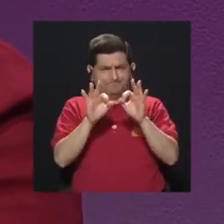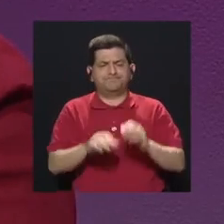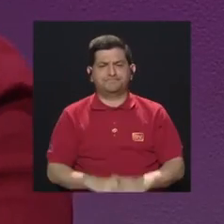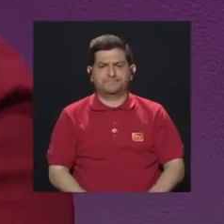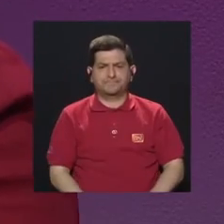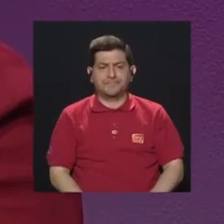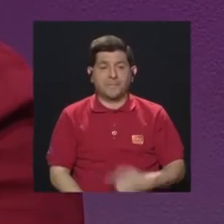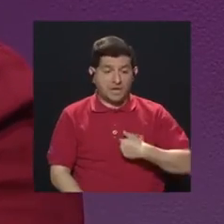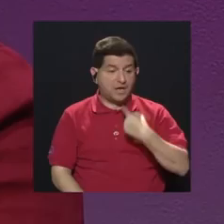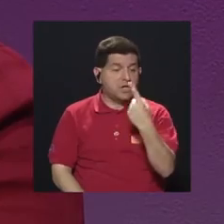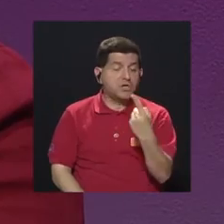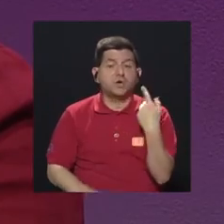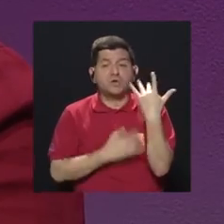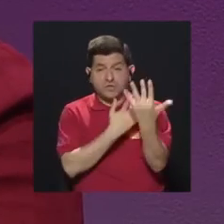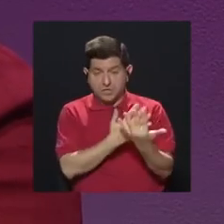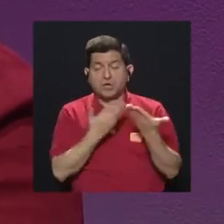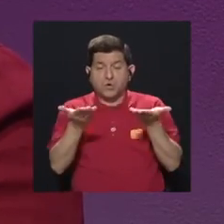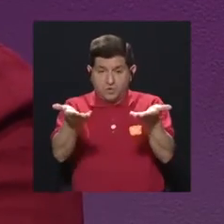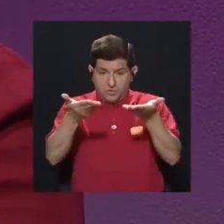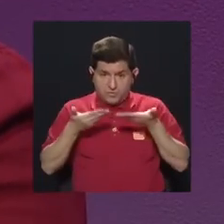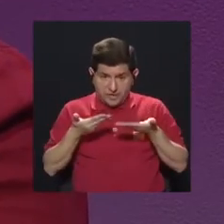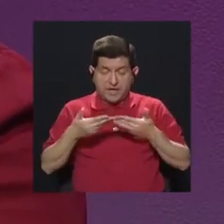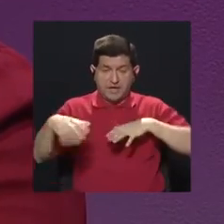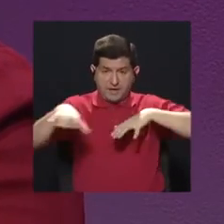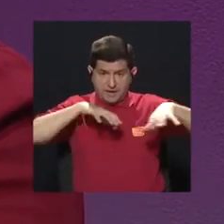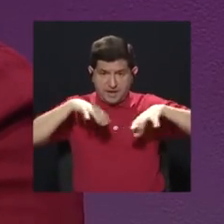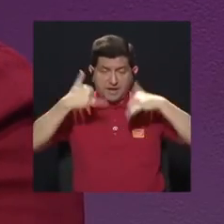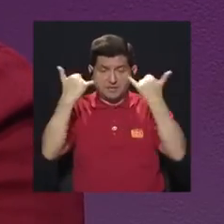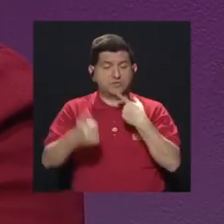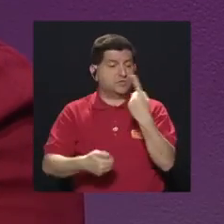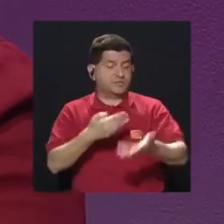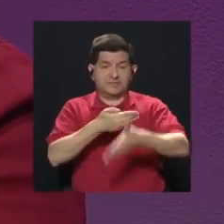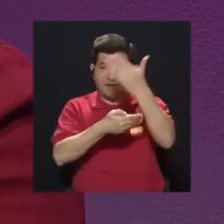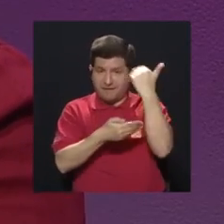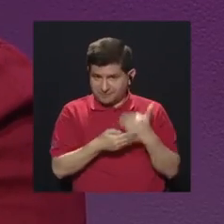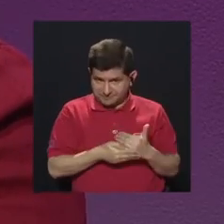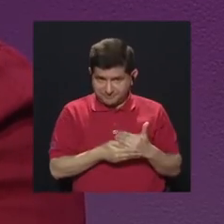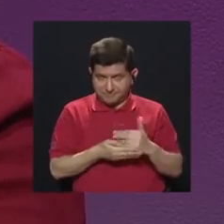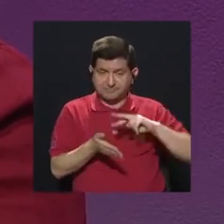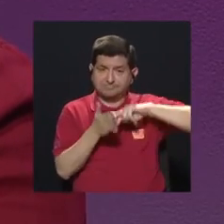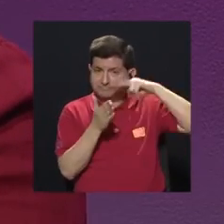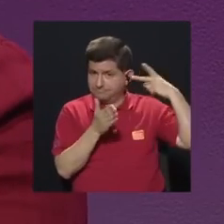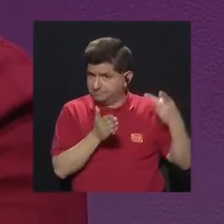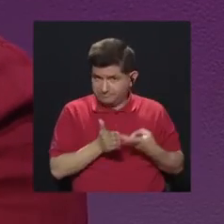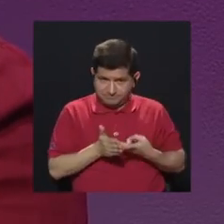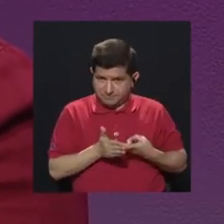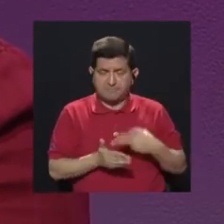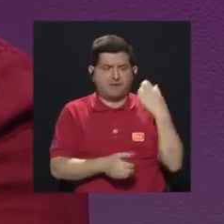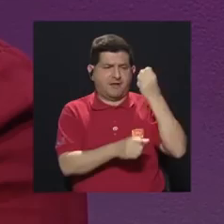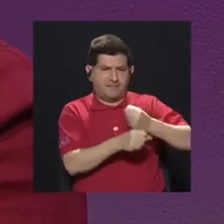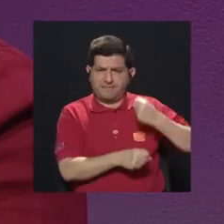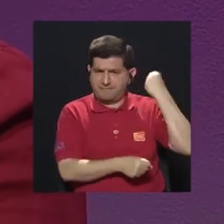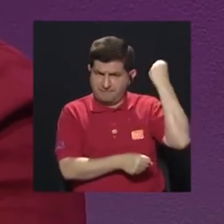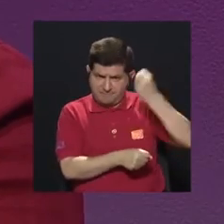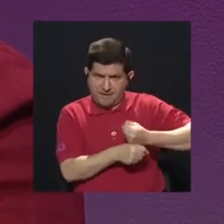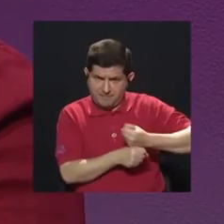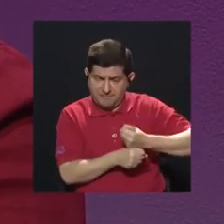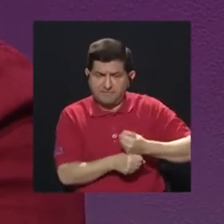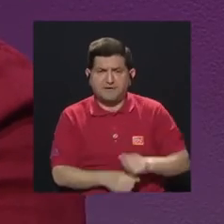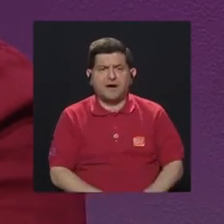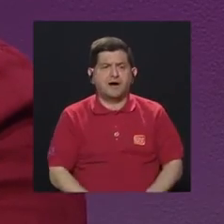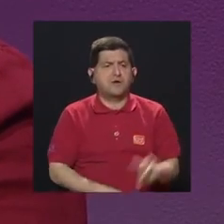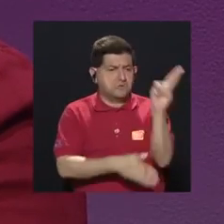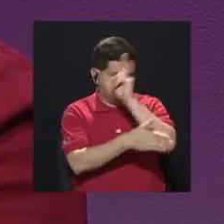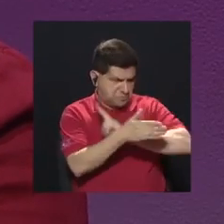digo que es esperanzador porque no sólo acciones como las que ya nombramos en términos de trabajo en a nivel